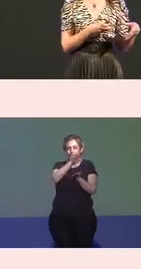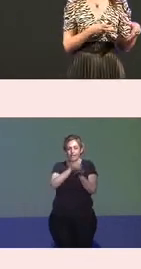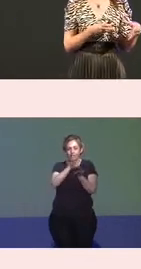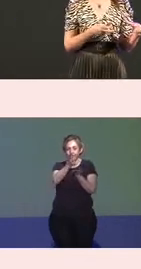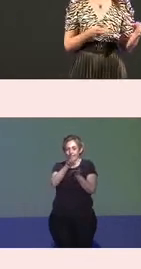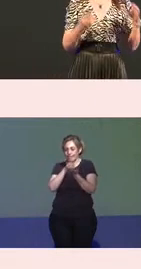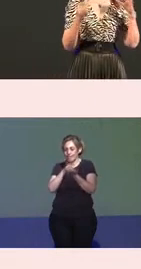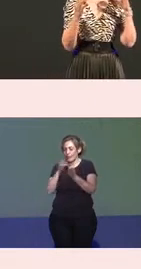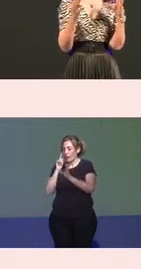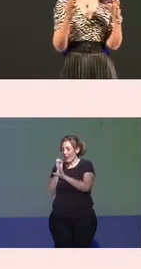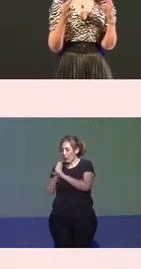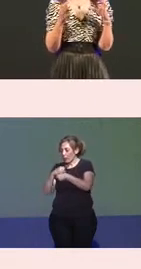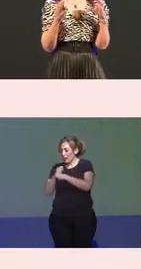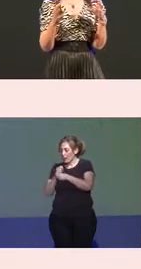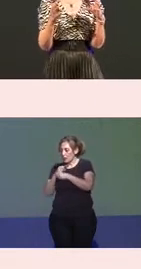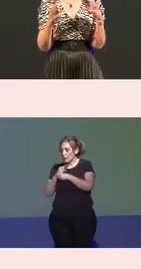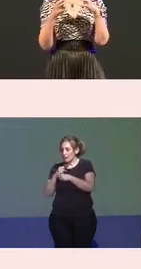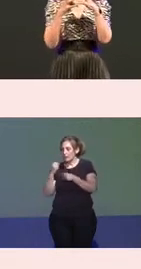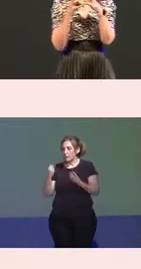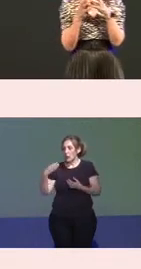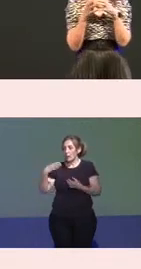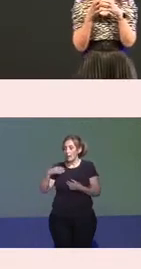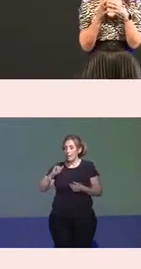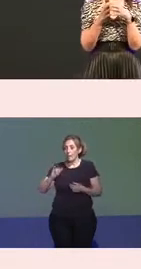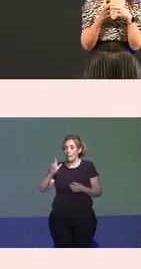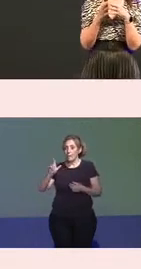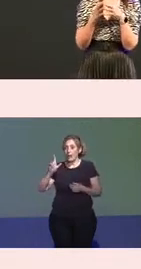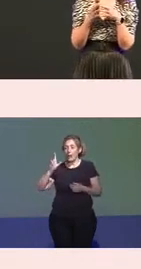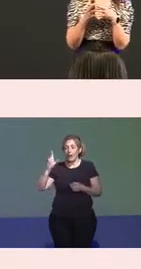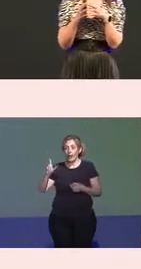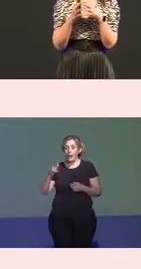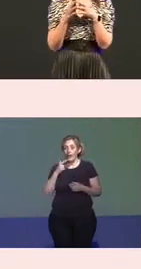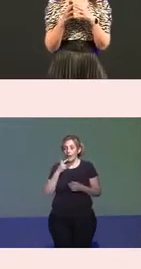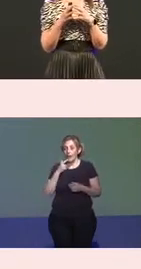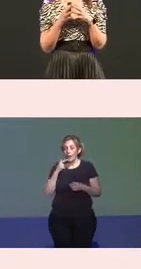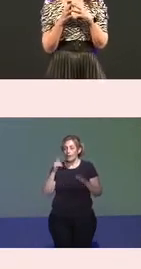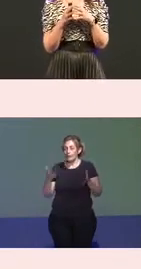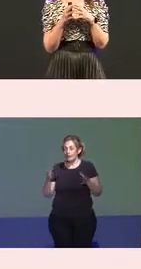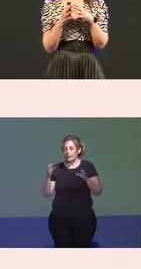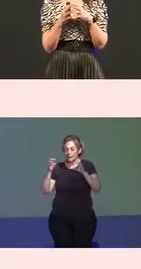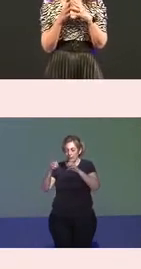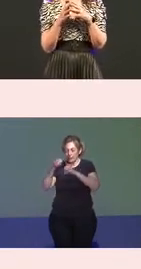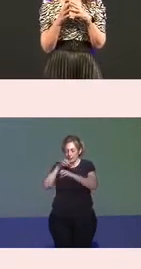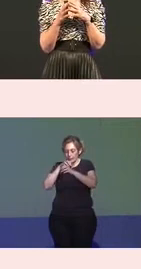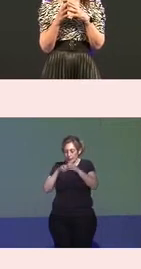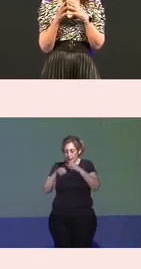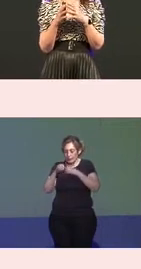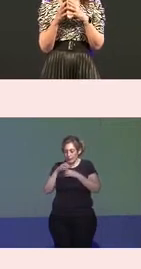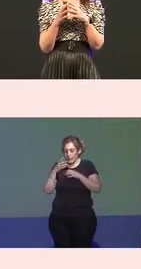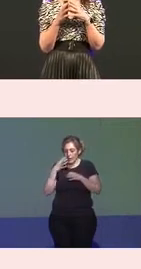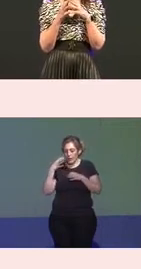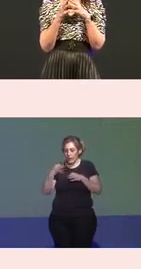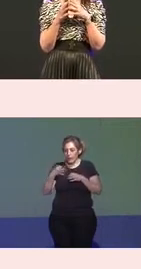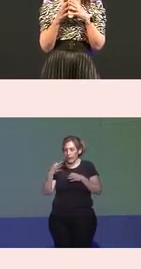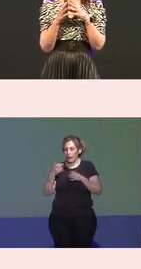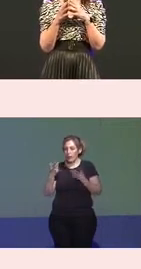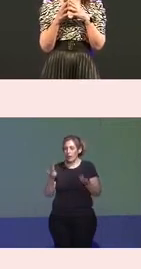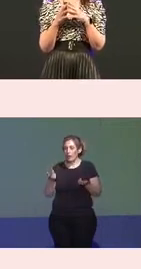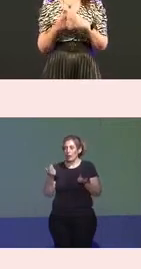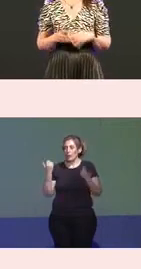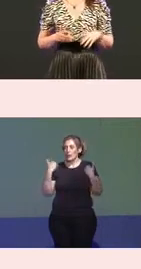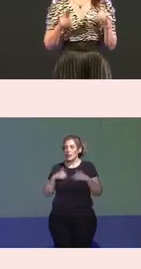bill bas al laboratorio y cuando Bill montó El rompecabezas Entonces se dio cuenta de que en realidad había resuelto el